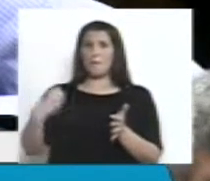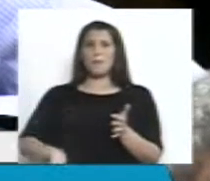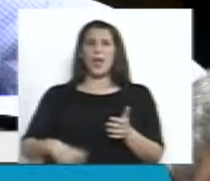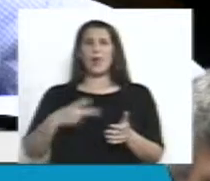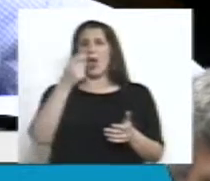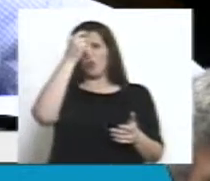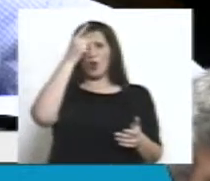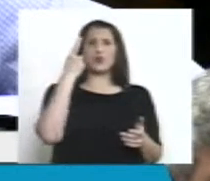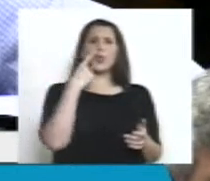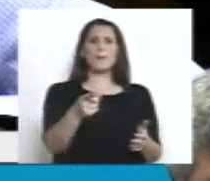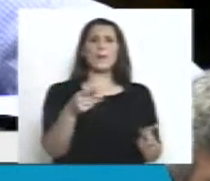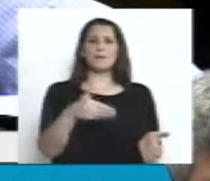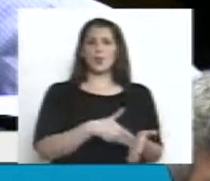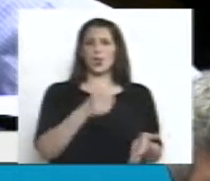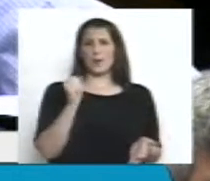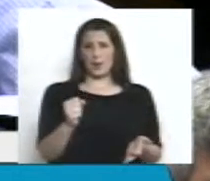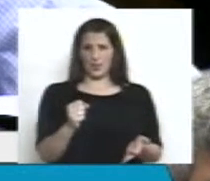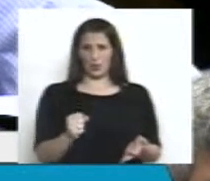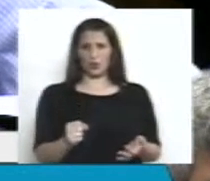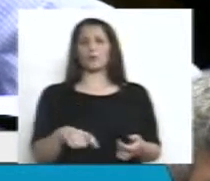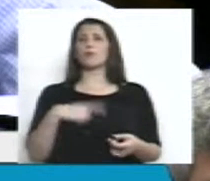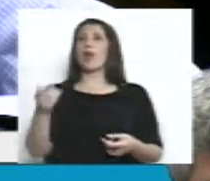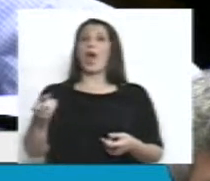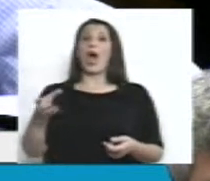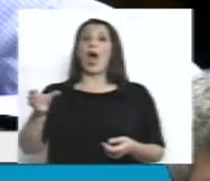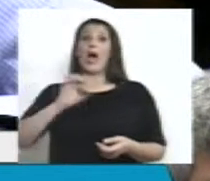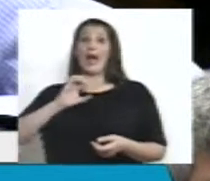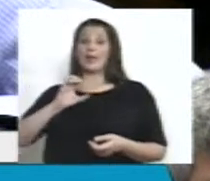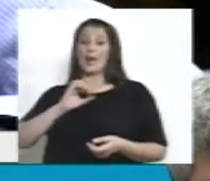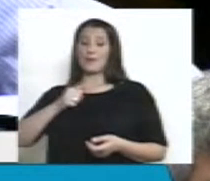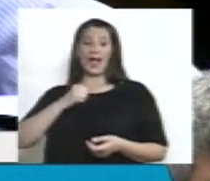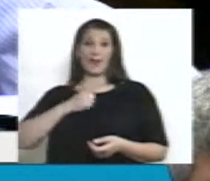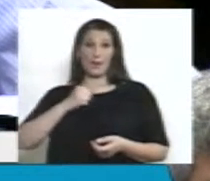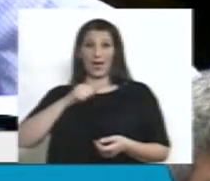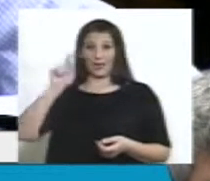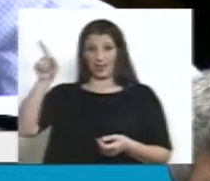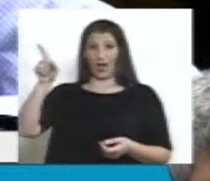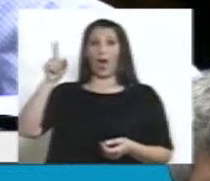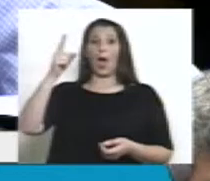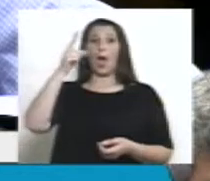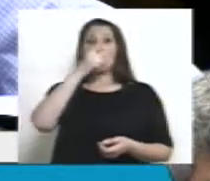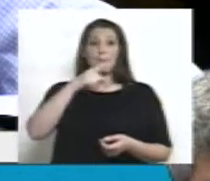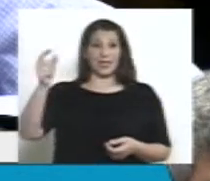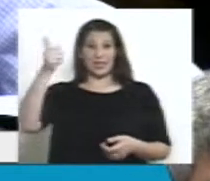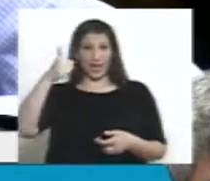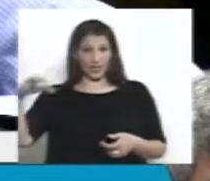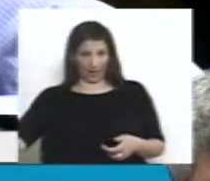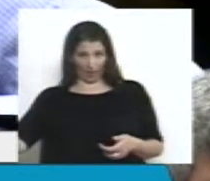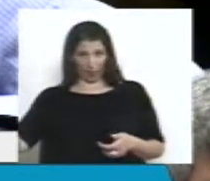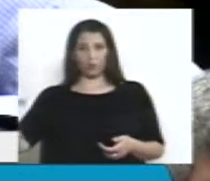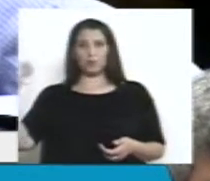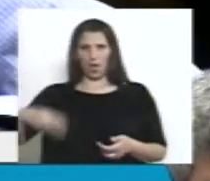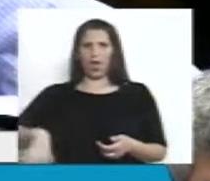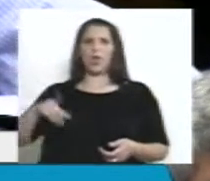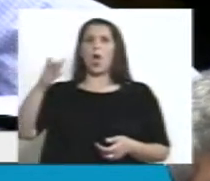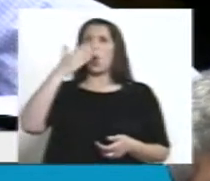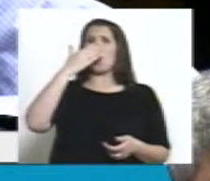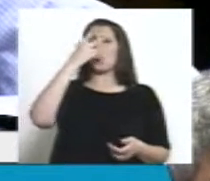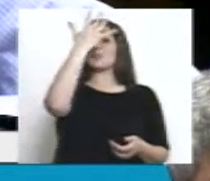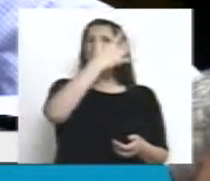de 12.000 millones de pesos. La de Catamarca, 1.600. La de Córdoba, 5.200 millones de